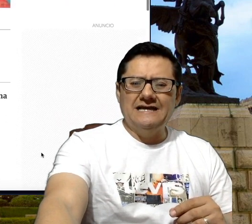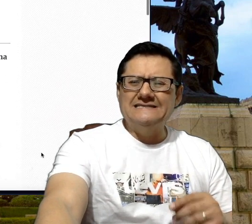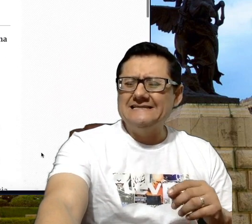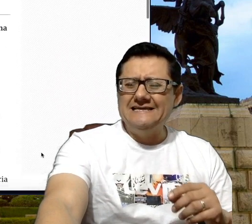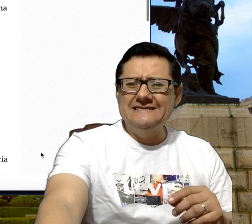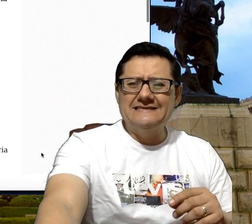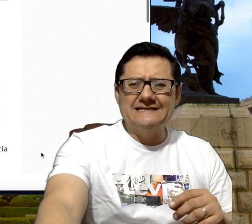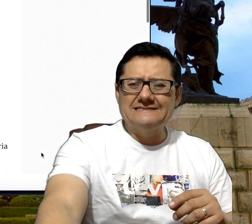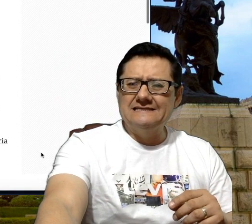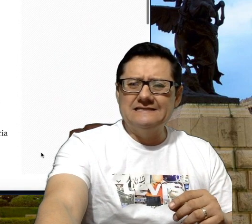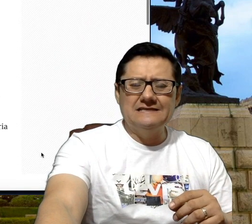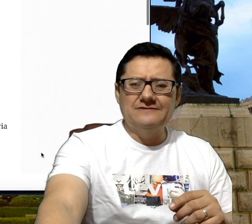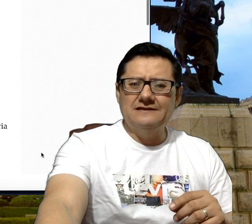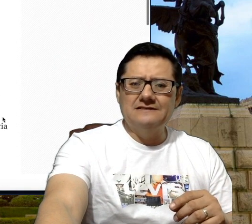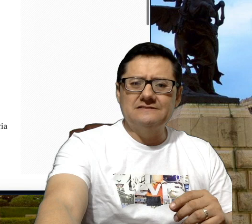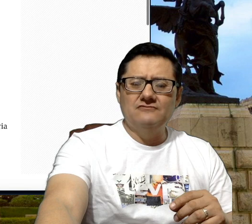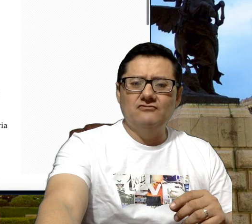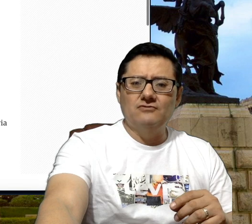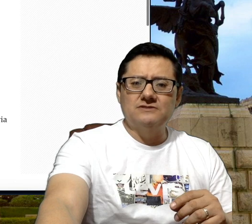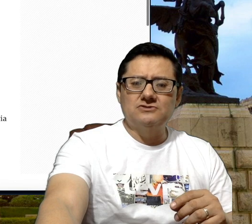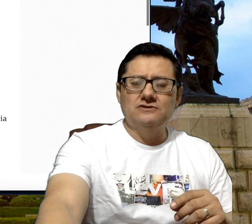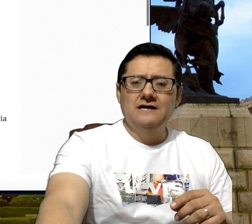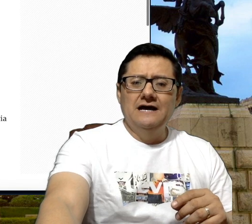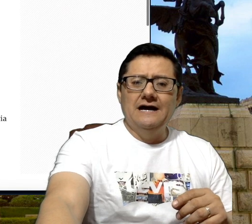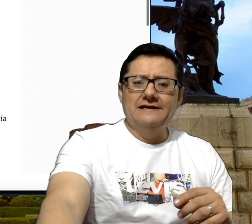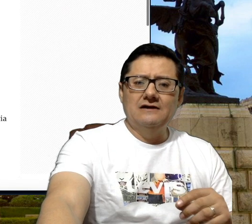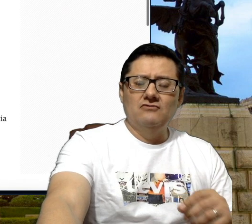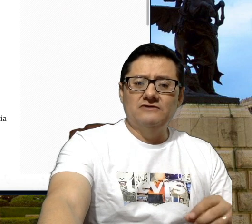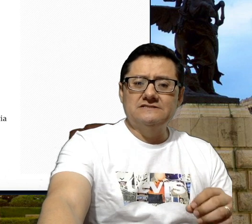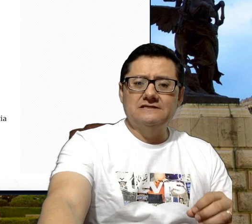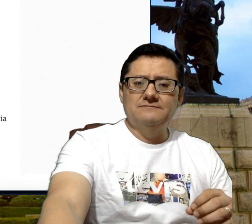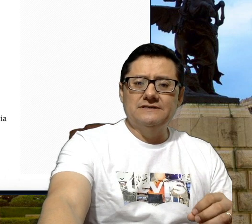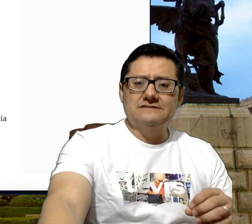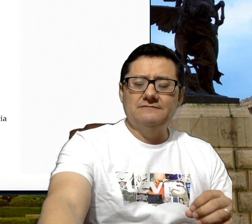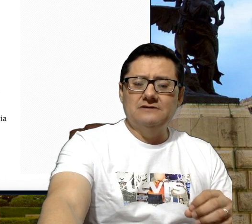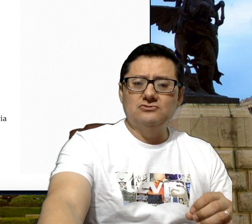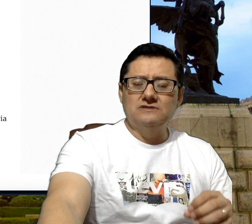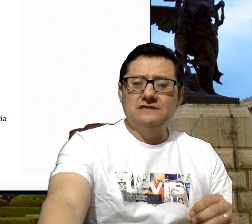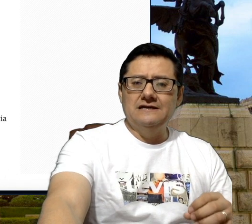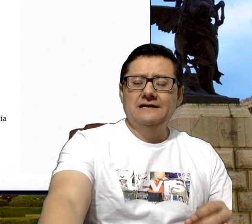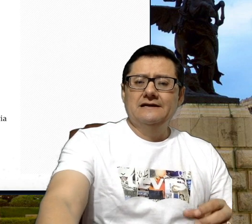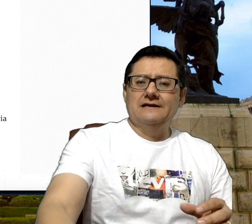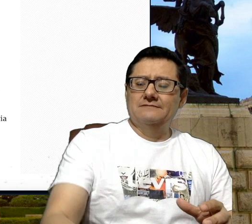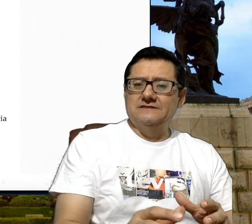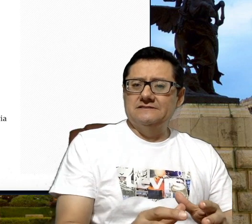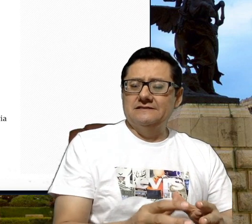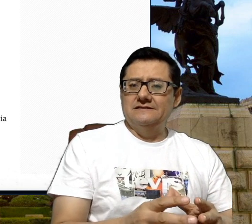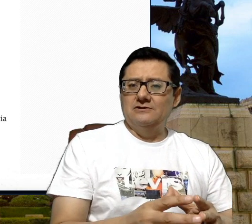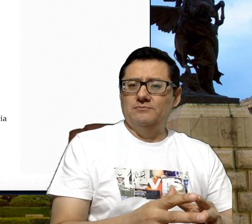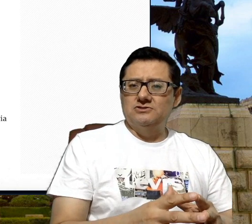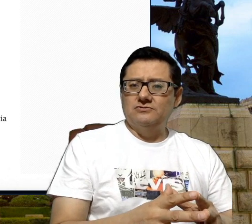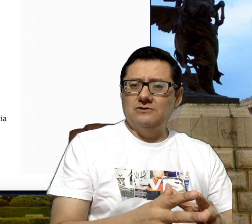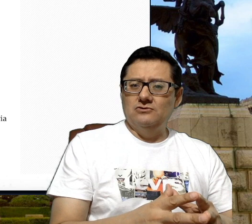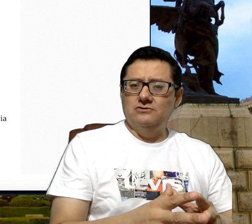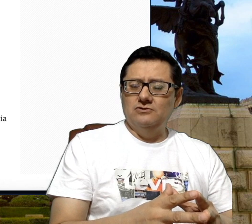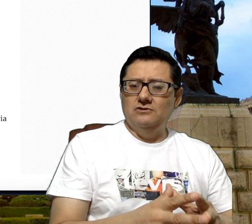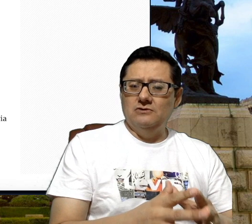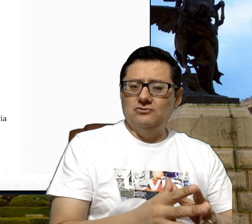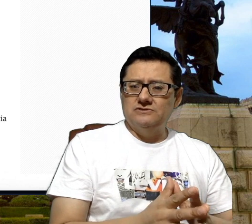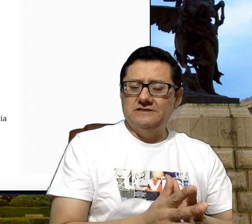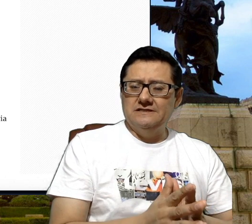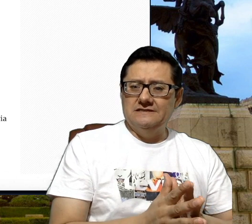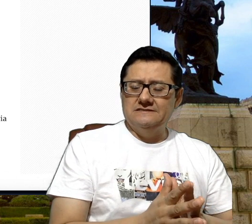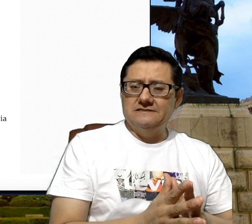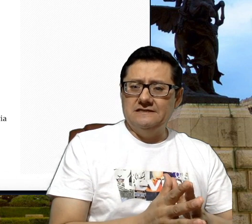3 y 5 años. Es interesante de verdad esta información. Ahí en la conferencia de prensa matutina, el presidente López Obrador dio